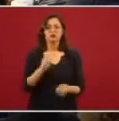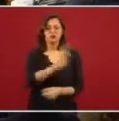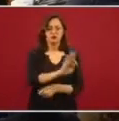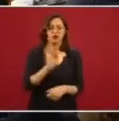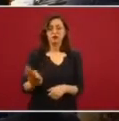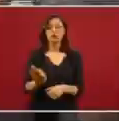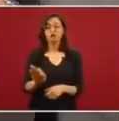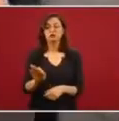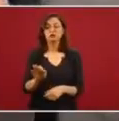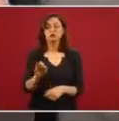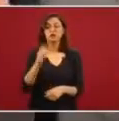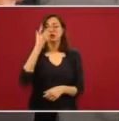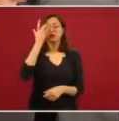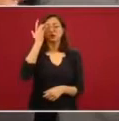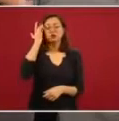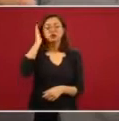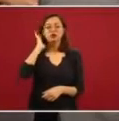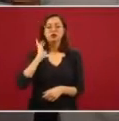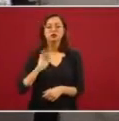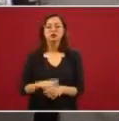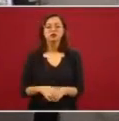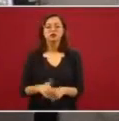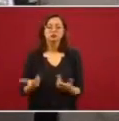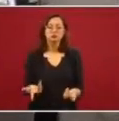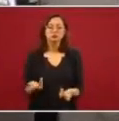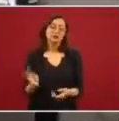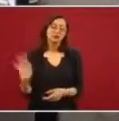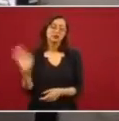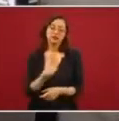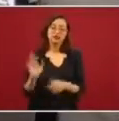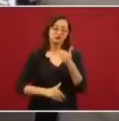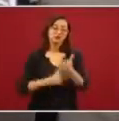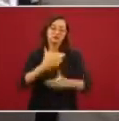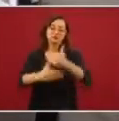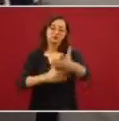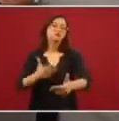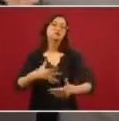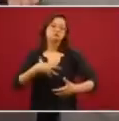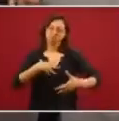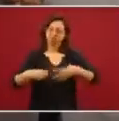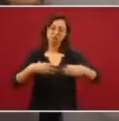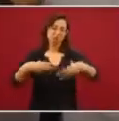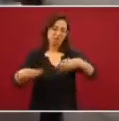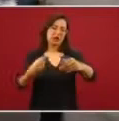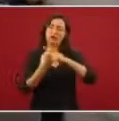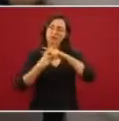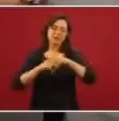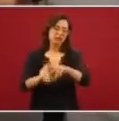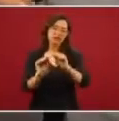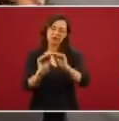comentaba de la espera que es evidente que va a ocurrir en algún momento la transmisión comunitaria este